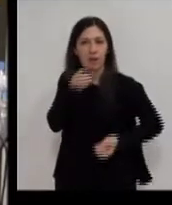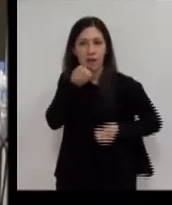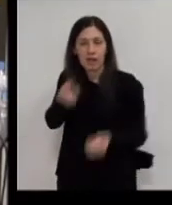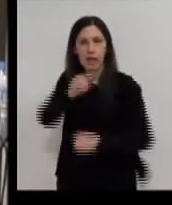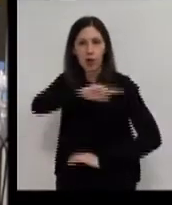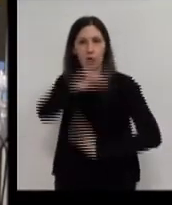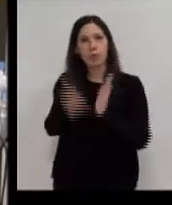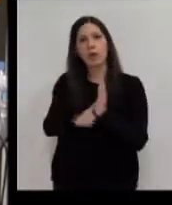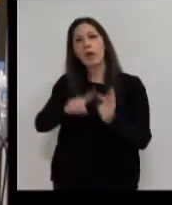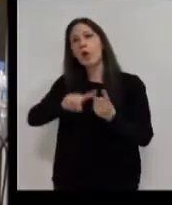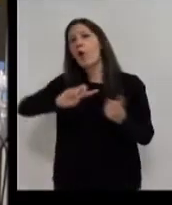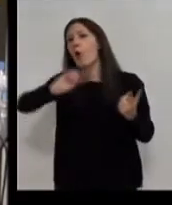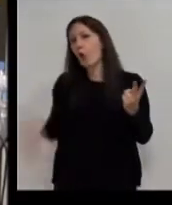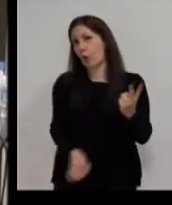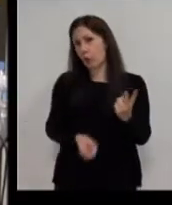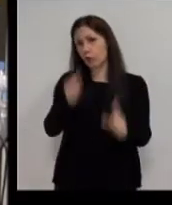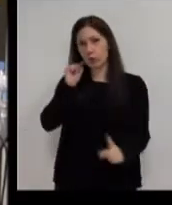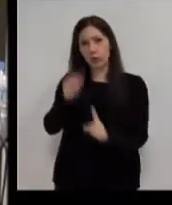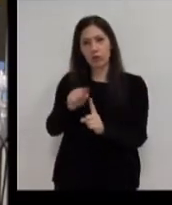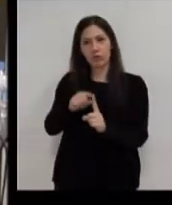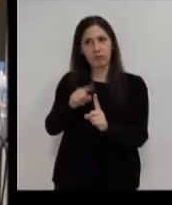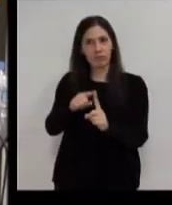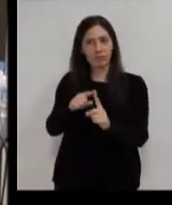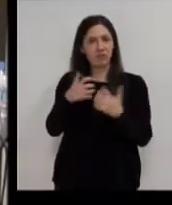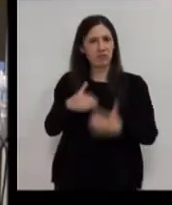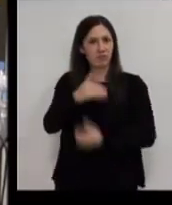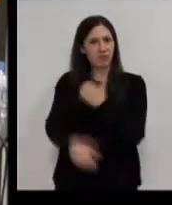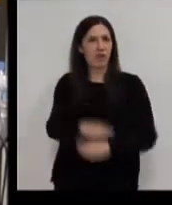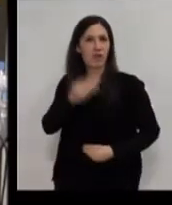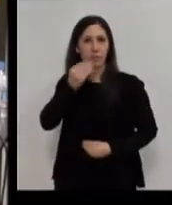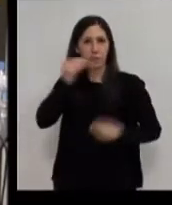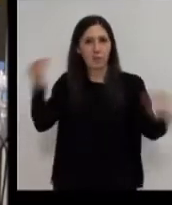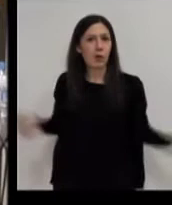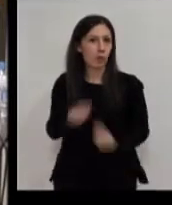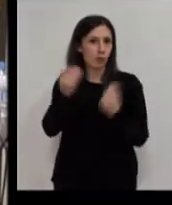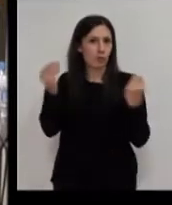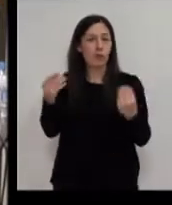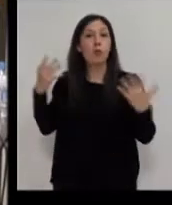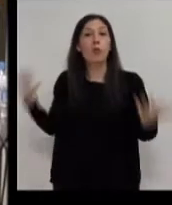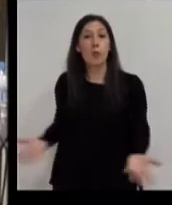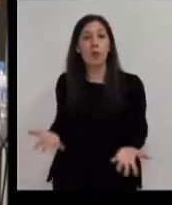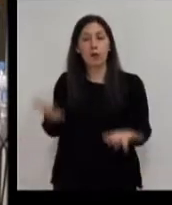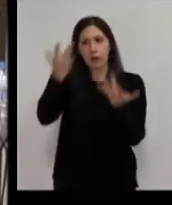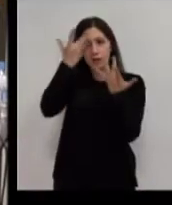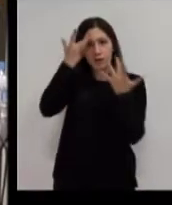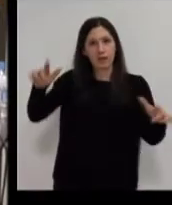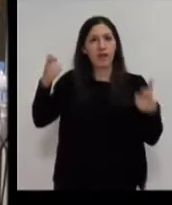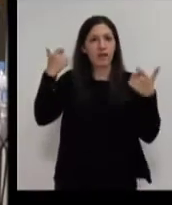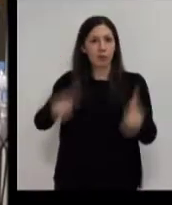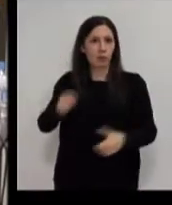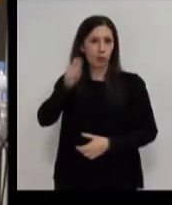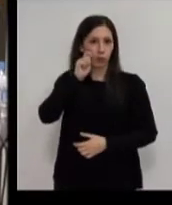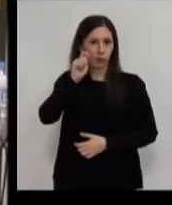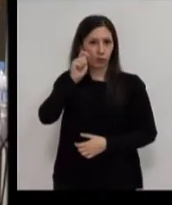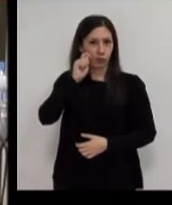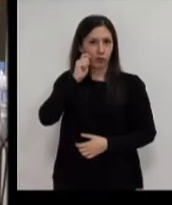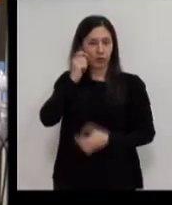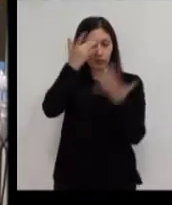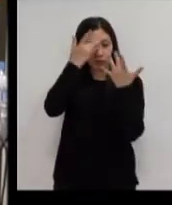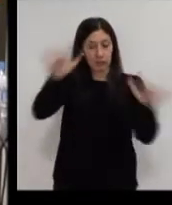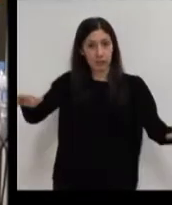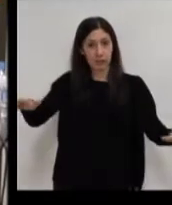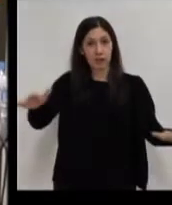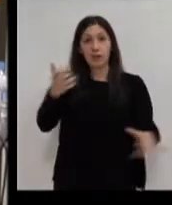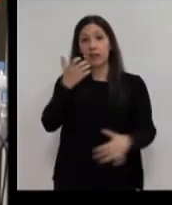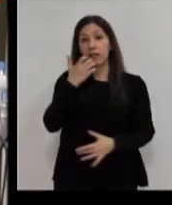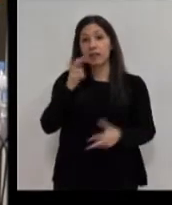la persona con discapacidad información, tiene otro doble objetivo que es el que mejor nos está funcionando o que también nos está funcionando muy bien, y es la sensibilización